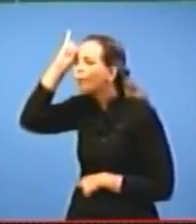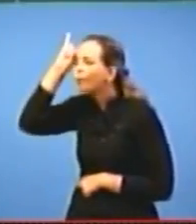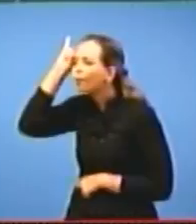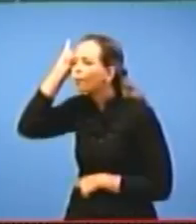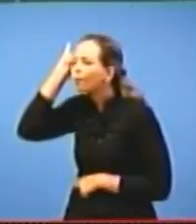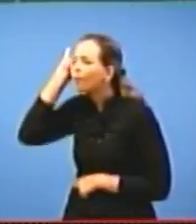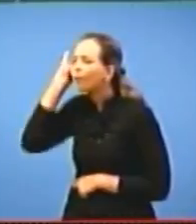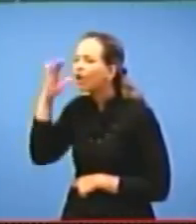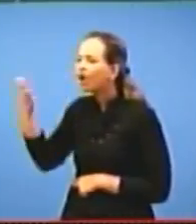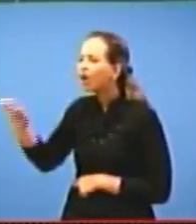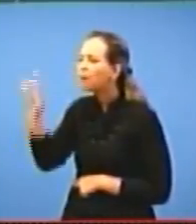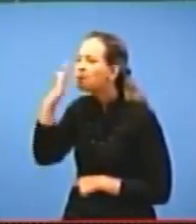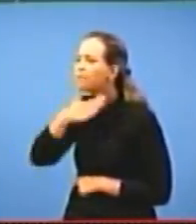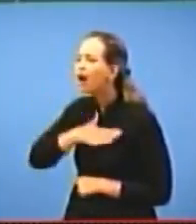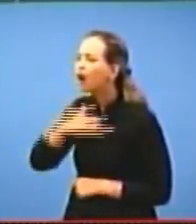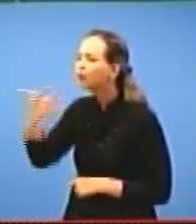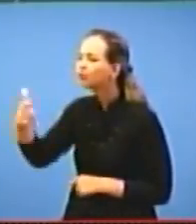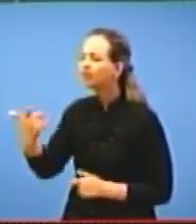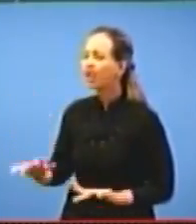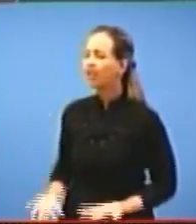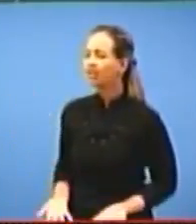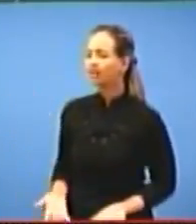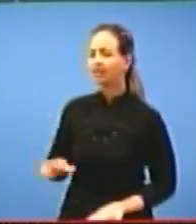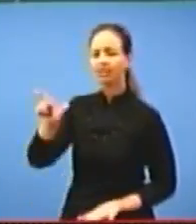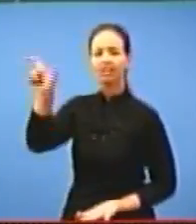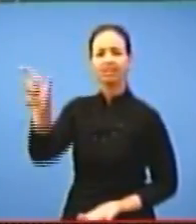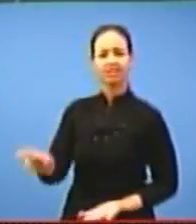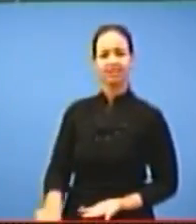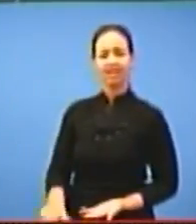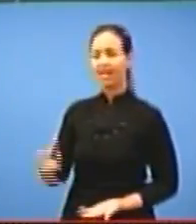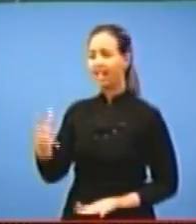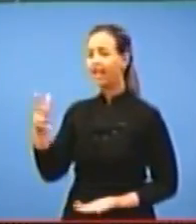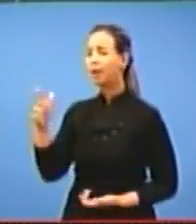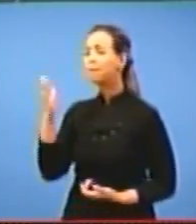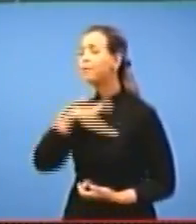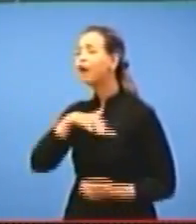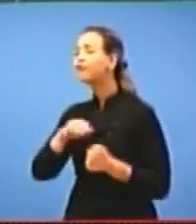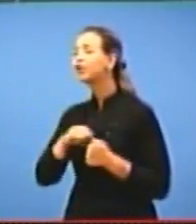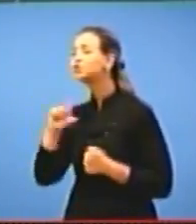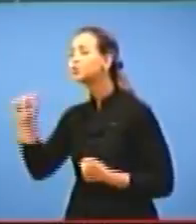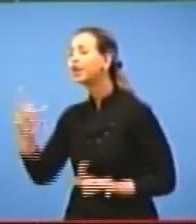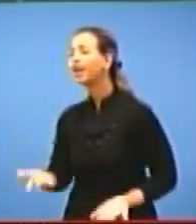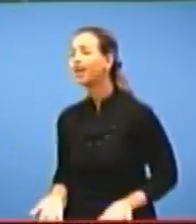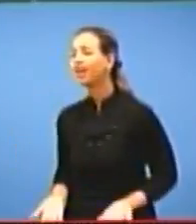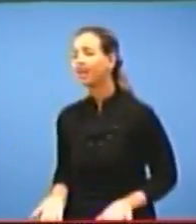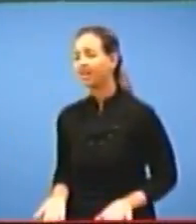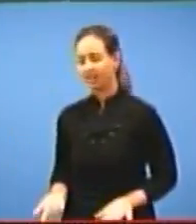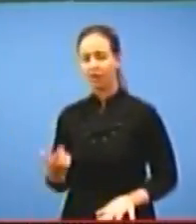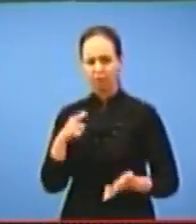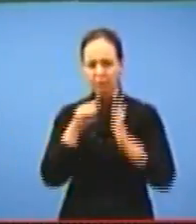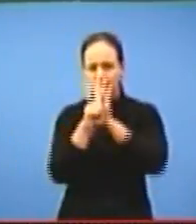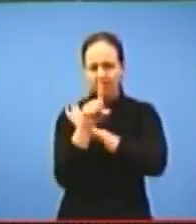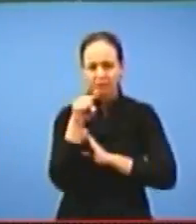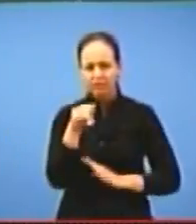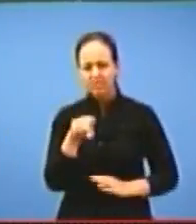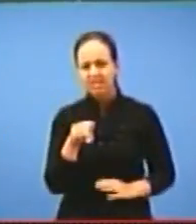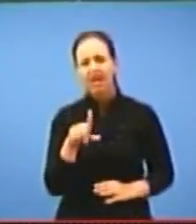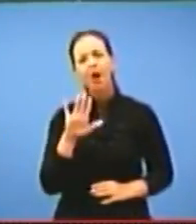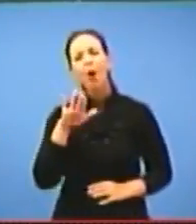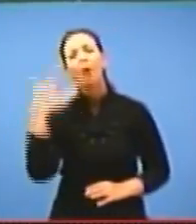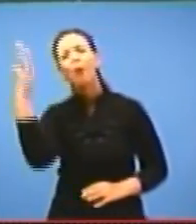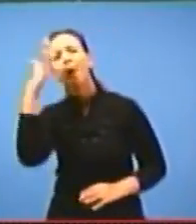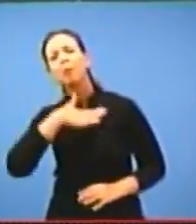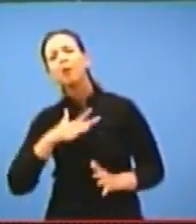hasta Pilato él dijo, miró a él no tiene ningún mal en él. ¿Qué mal hizo él? Mis hermanos, permiten, voy a hacer una pregunta aquí.